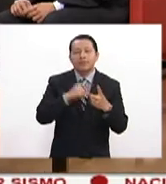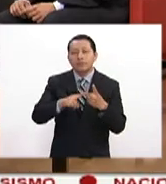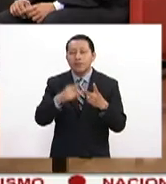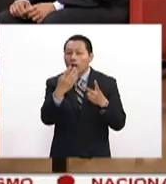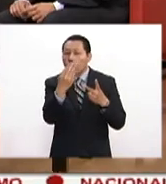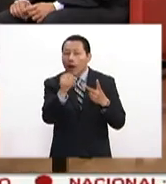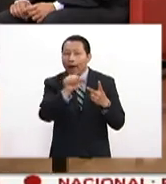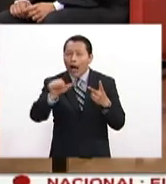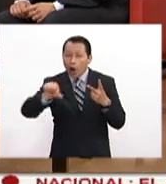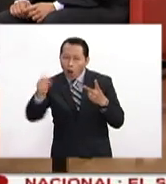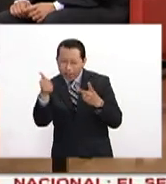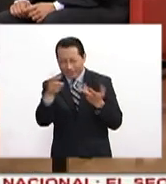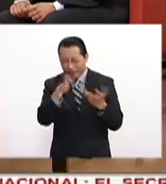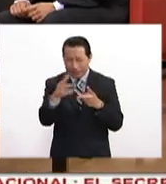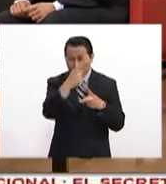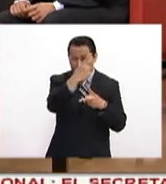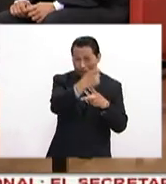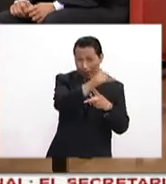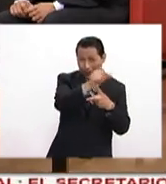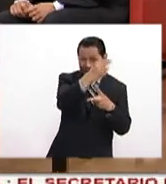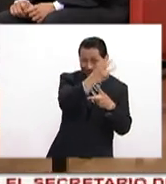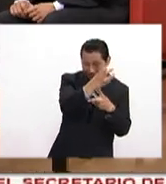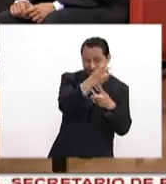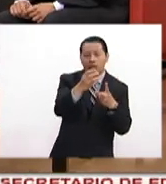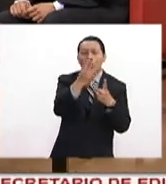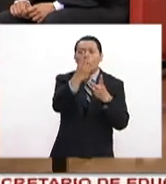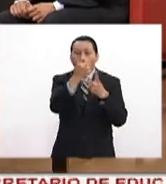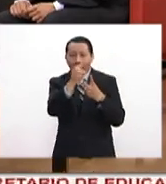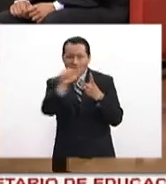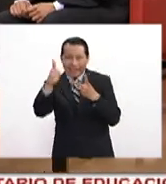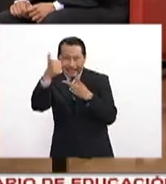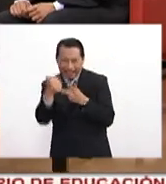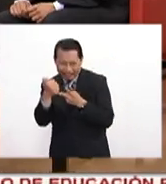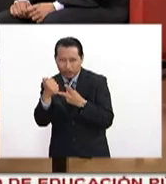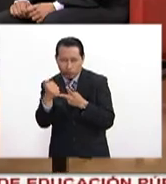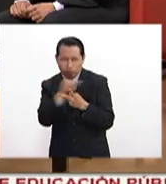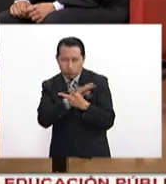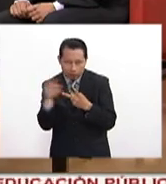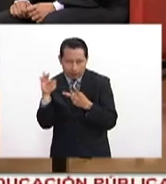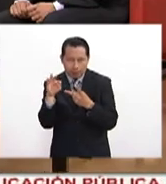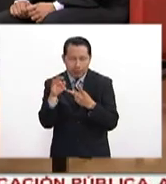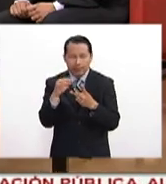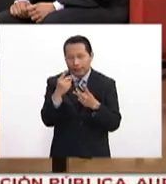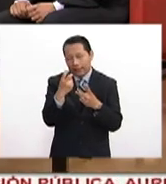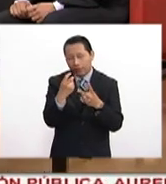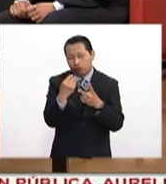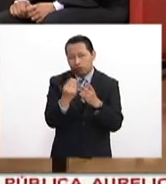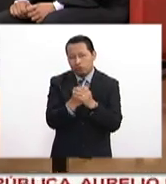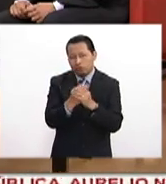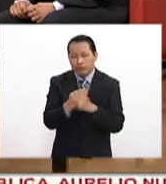los años de primero a tercero y de cuarto a sexto año de primaria, 11, 12 años. Esas son las 2